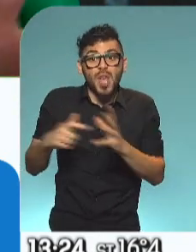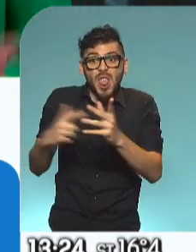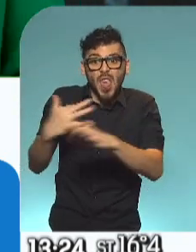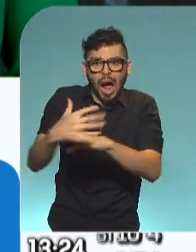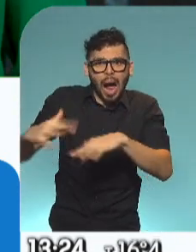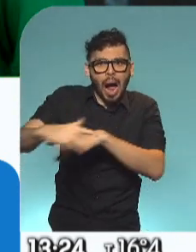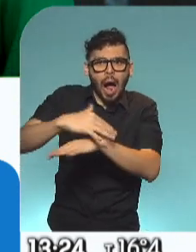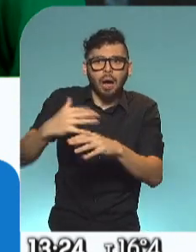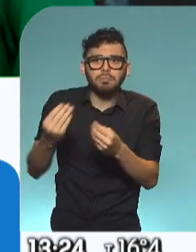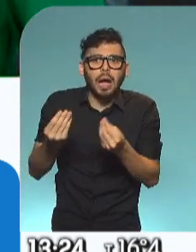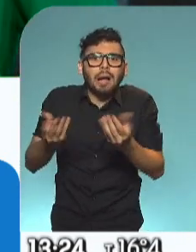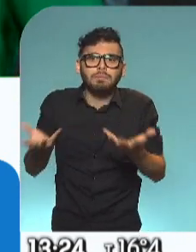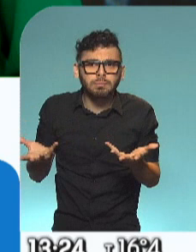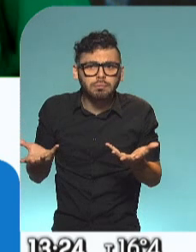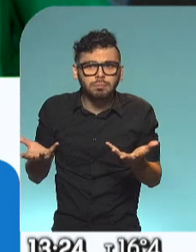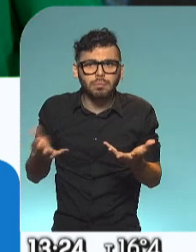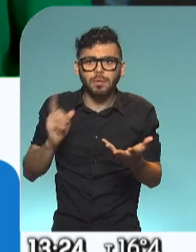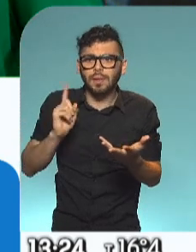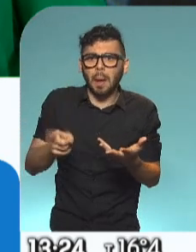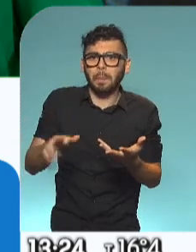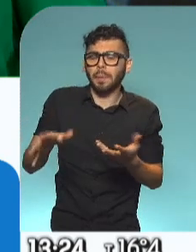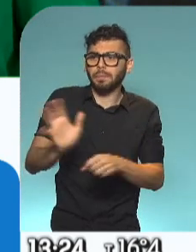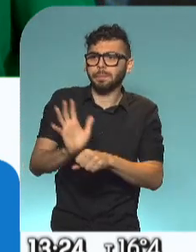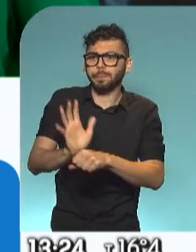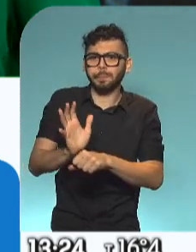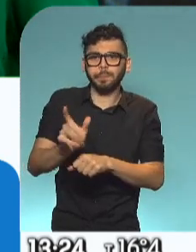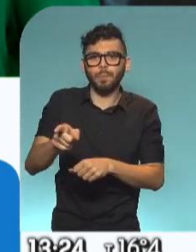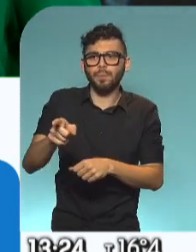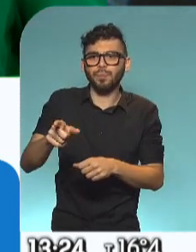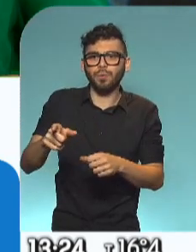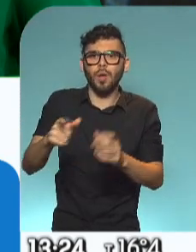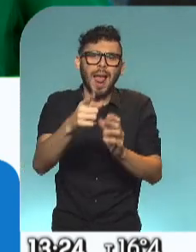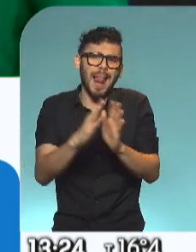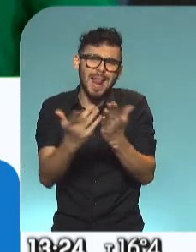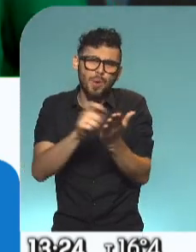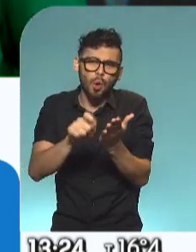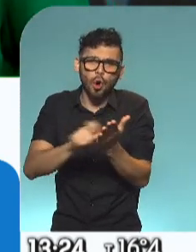esta conformación de una subjetividad, como expresa usted muy bien en su libro?